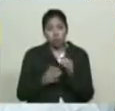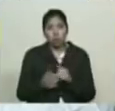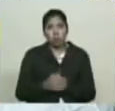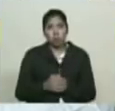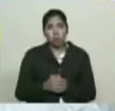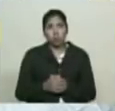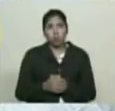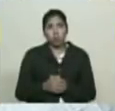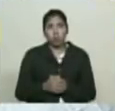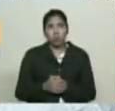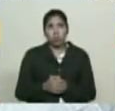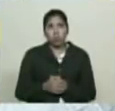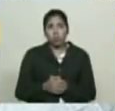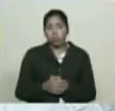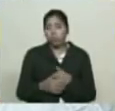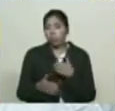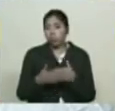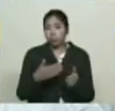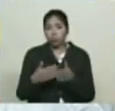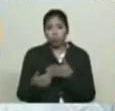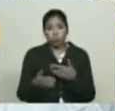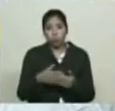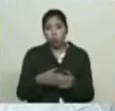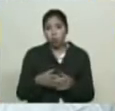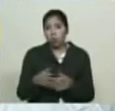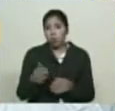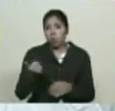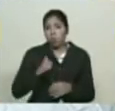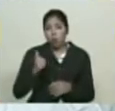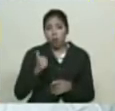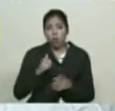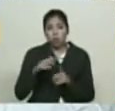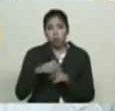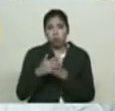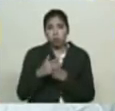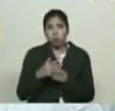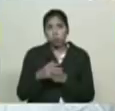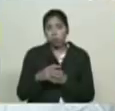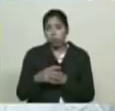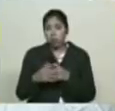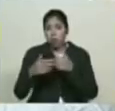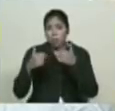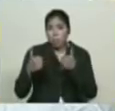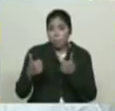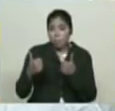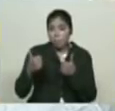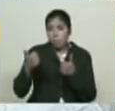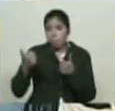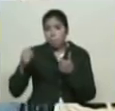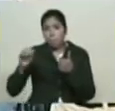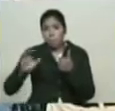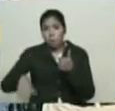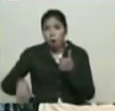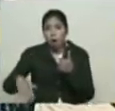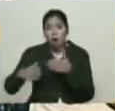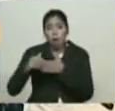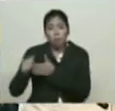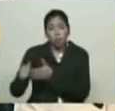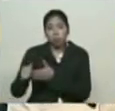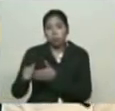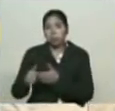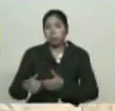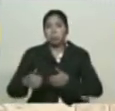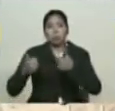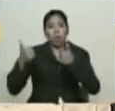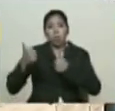llueva, truene o relampaguee, con MUC o sin MUC. En Venezuela habrá elecciones presidenciales y